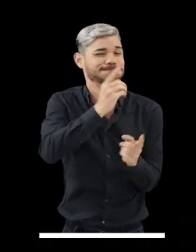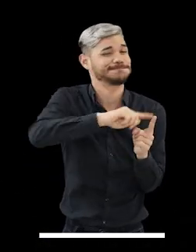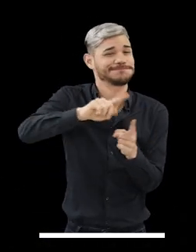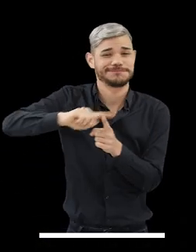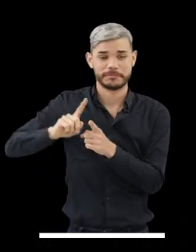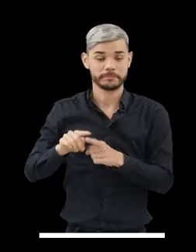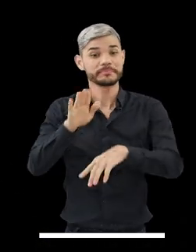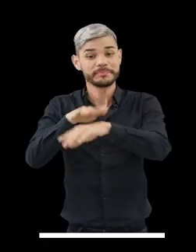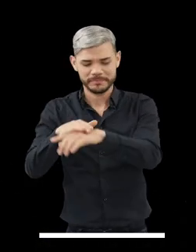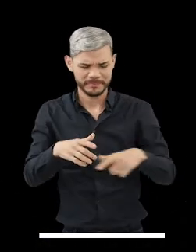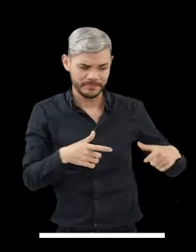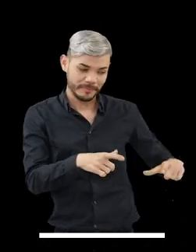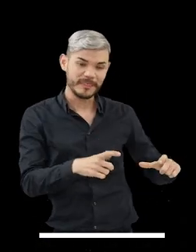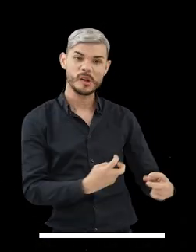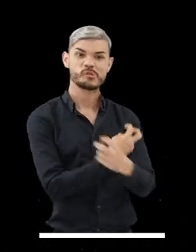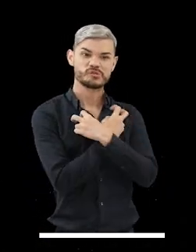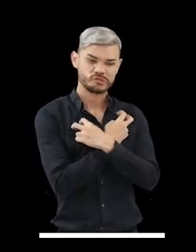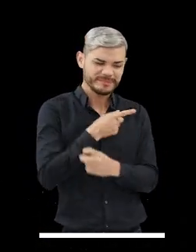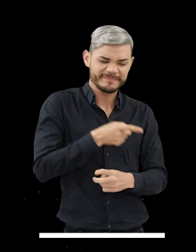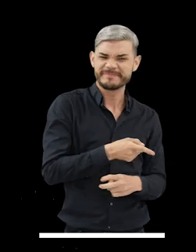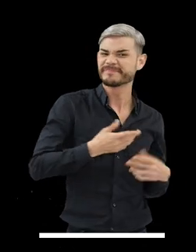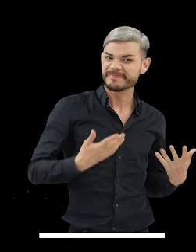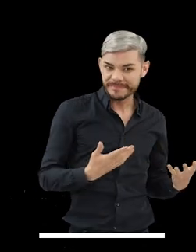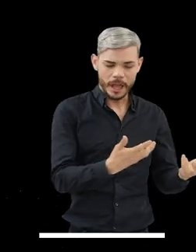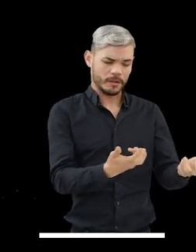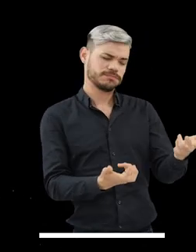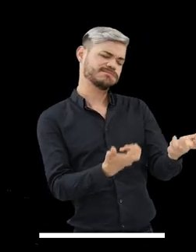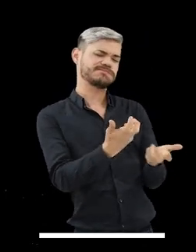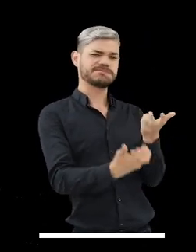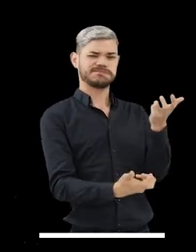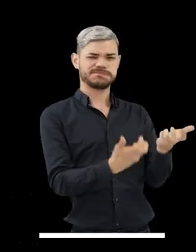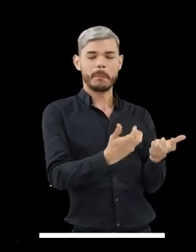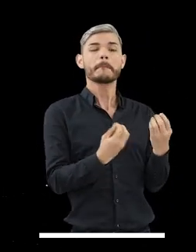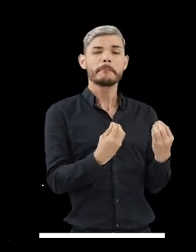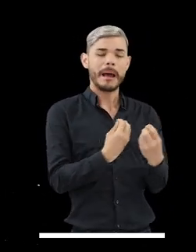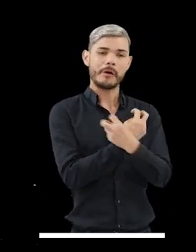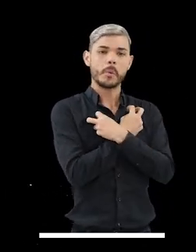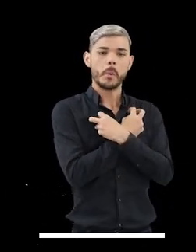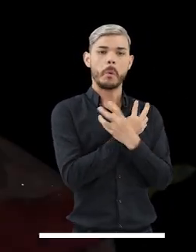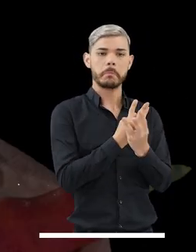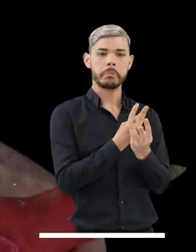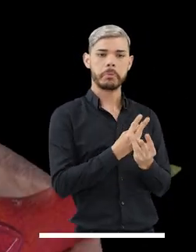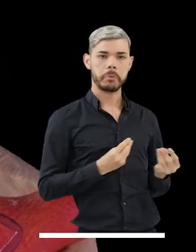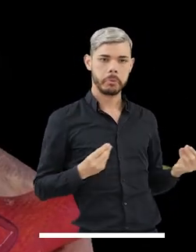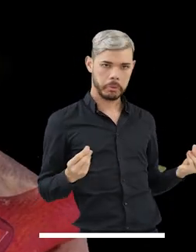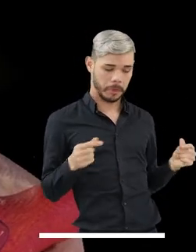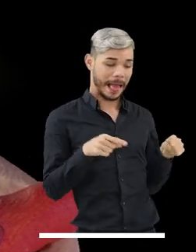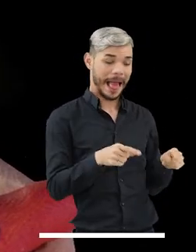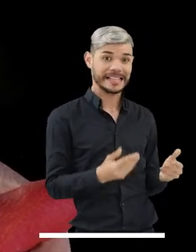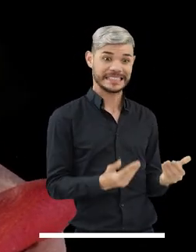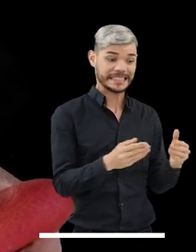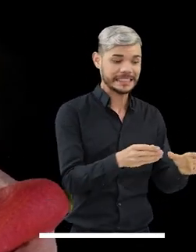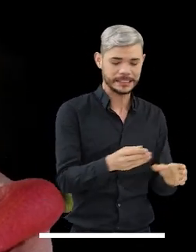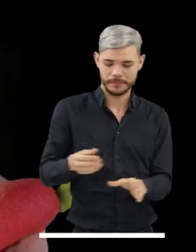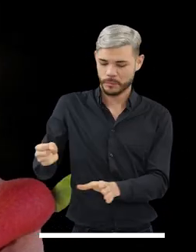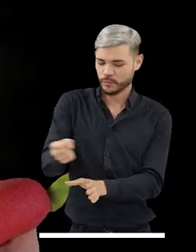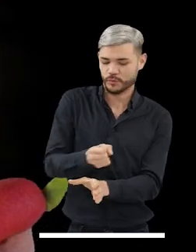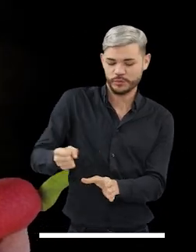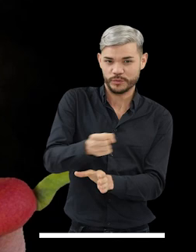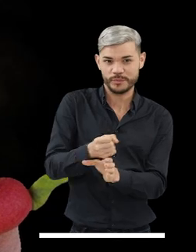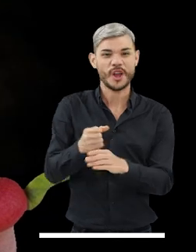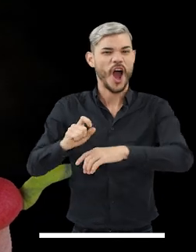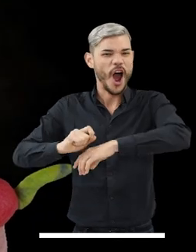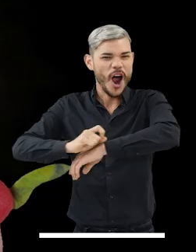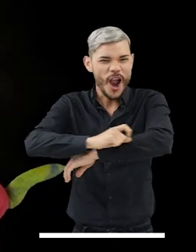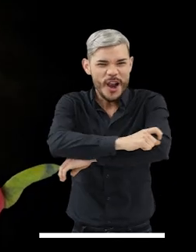El líquido venenoso extraído de la yuca brava es hervido para que pierda su toxicidad y usado como base para preparar un picante con